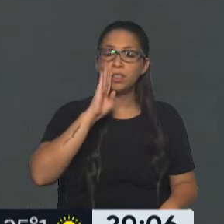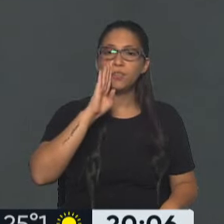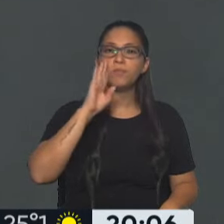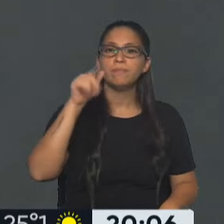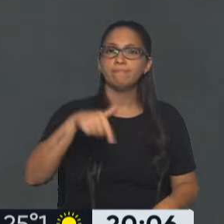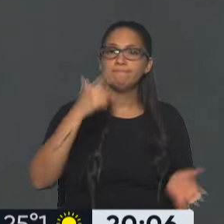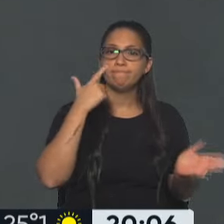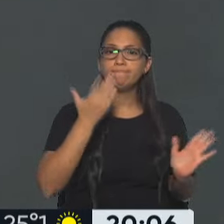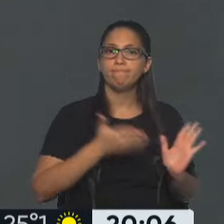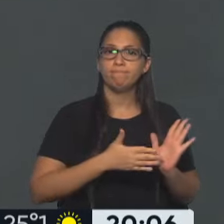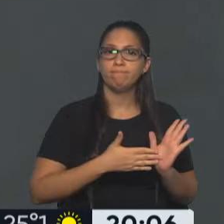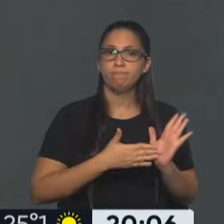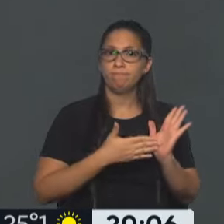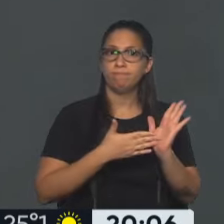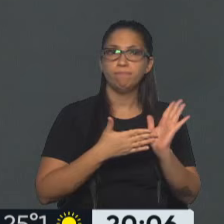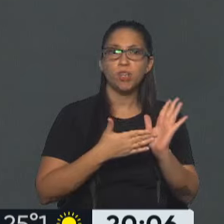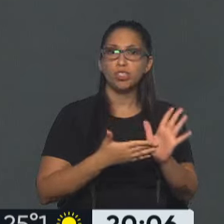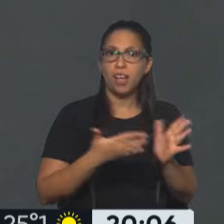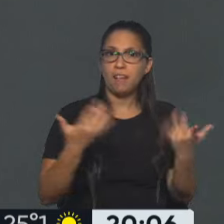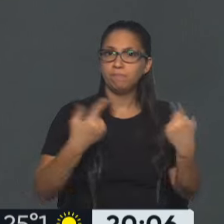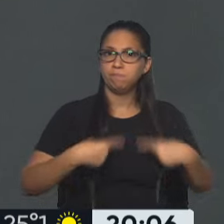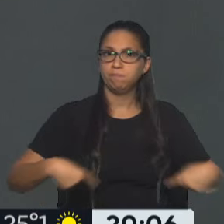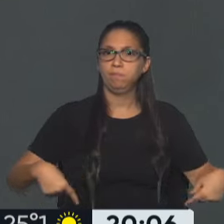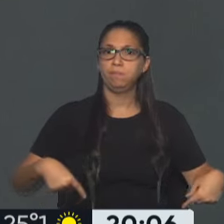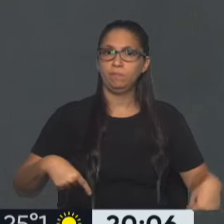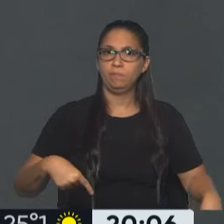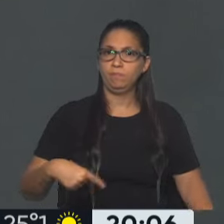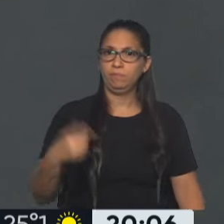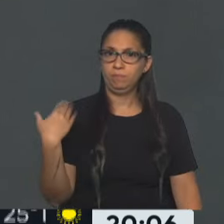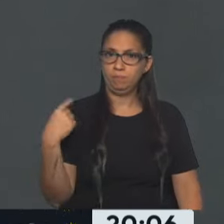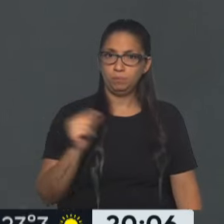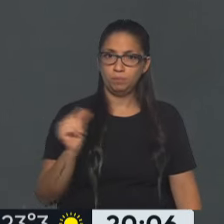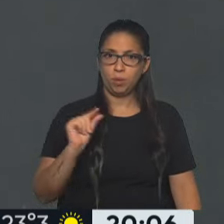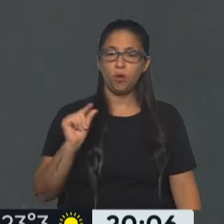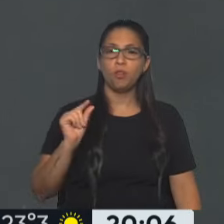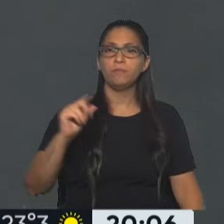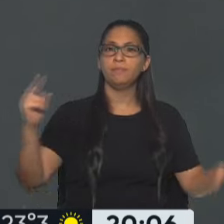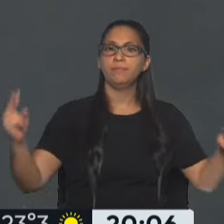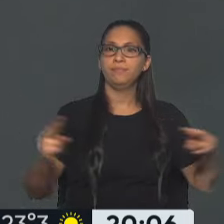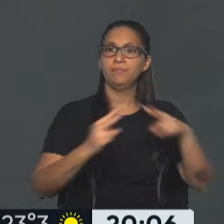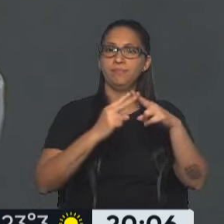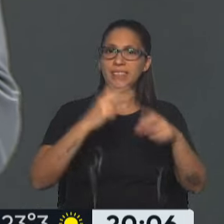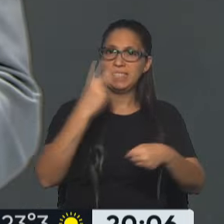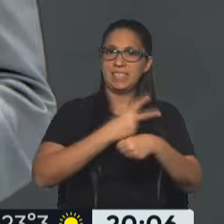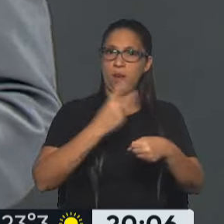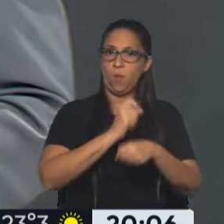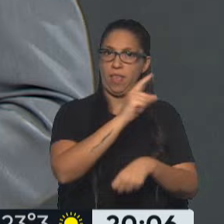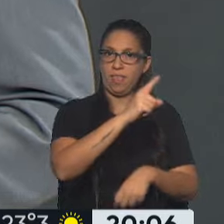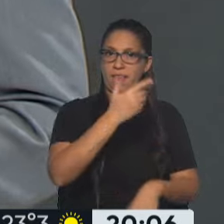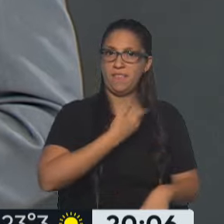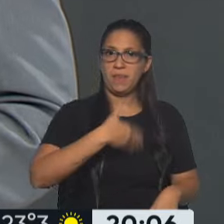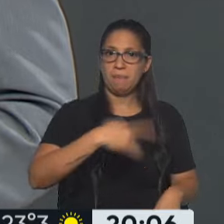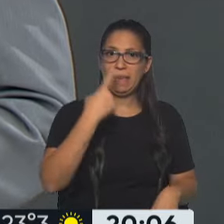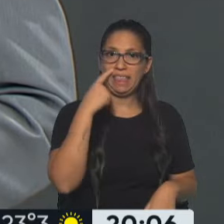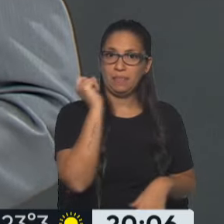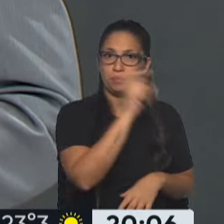poner los ojos posando lo que ha sucedido en las últimas horas con el encuentro que mantuvo con la número 2 del Fondo Monetario Internacional. Lucrecia,